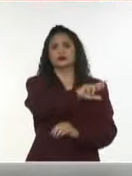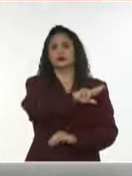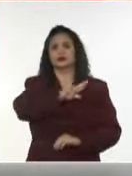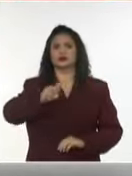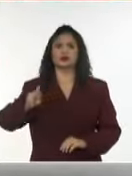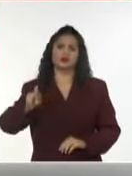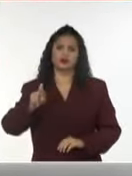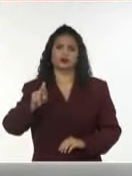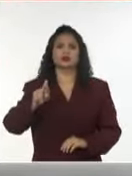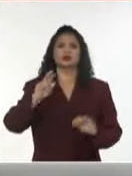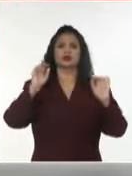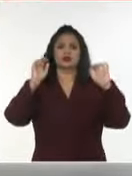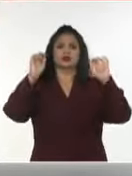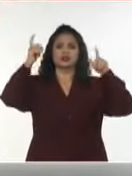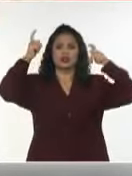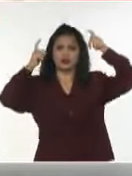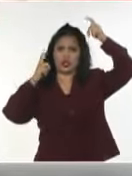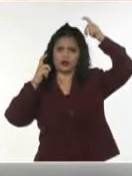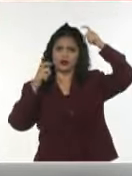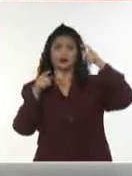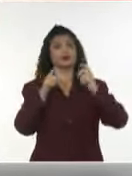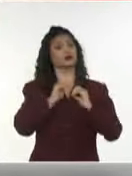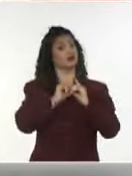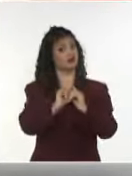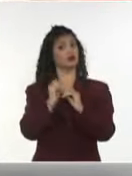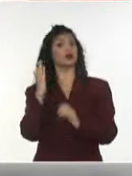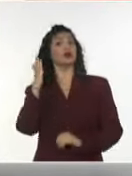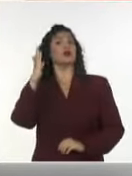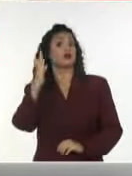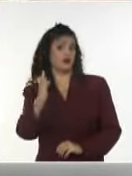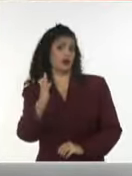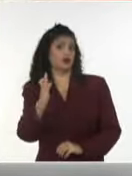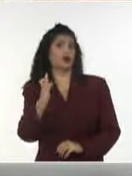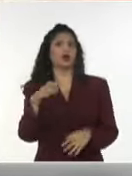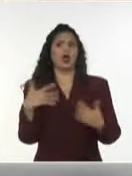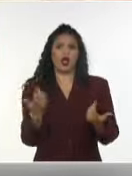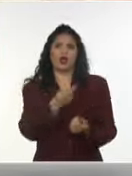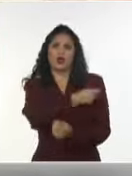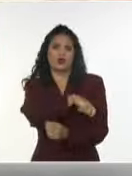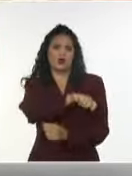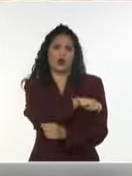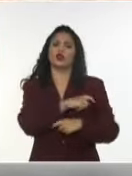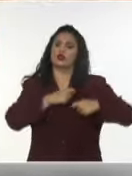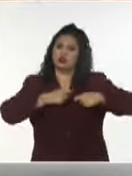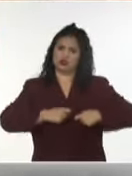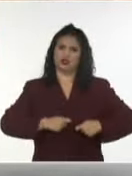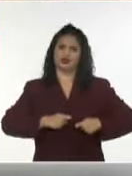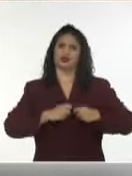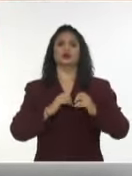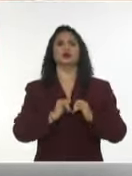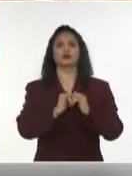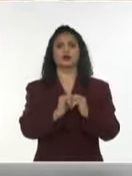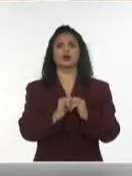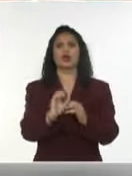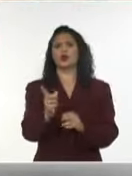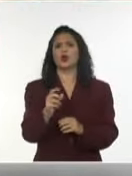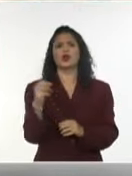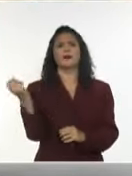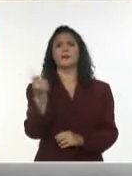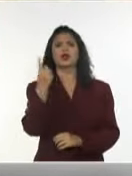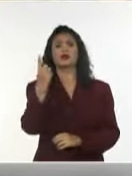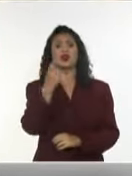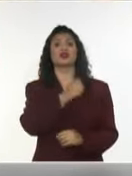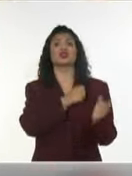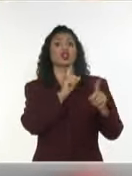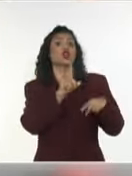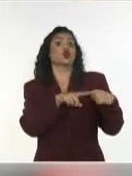Rafael Chávez Frías. Maduro exigió el respeto a la voluntad popular y advirtió que no es la primera vez que le pretenden vulnerar y destacó